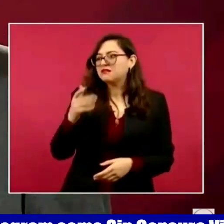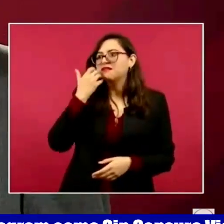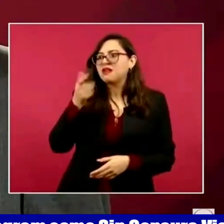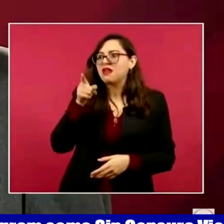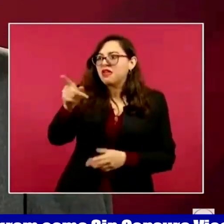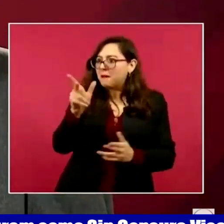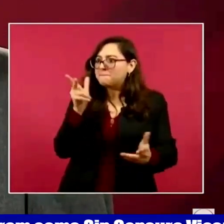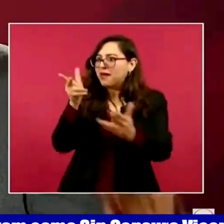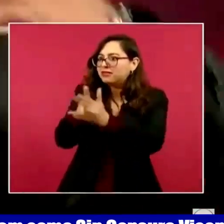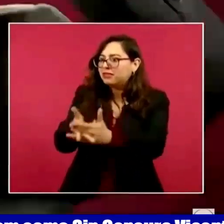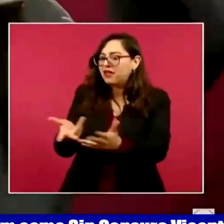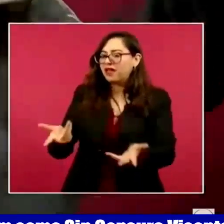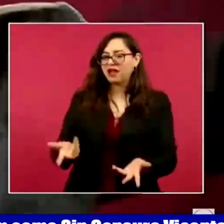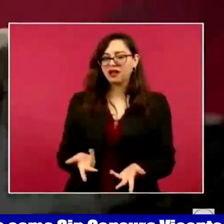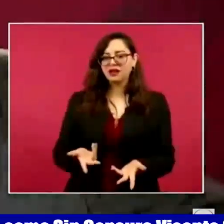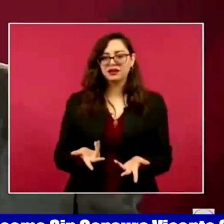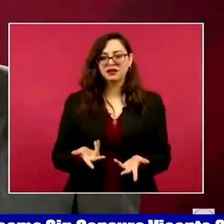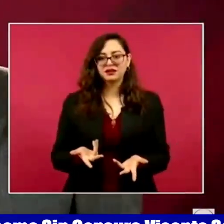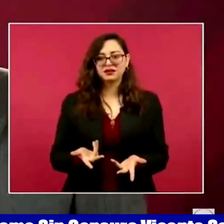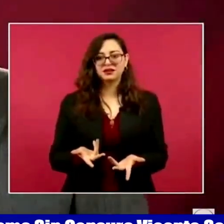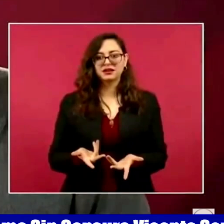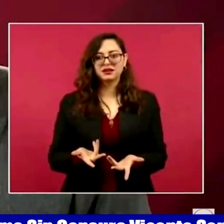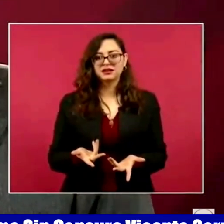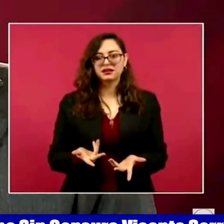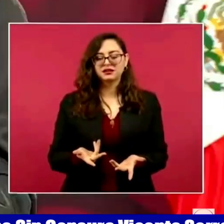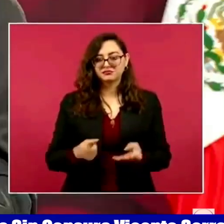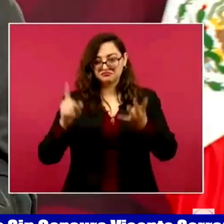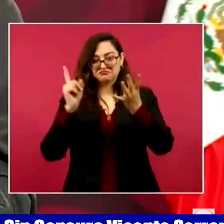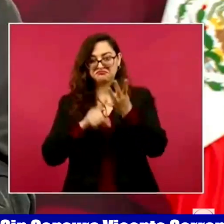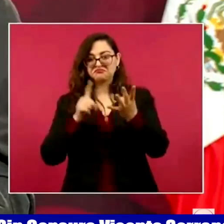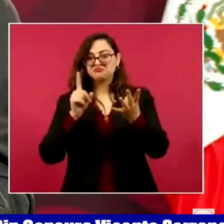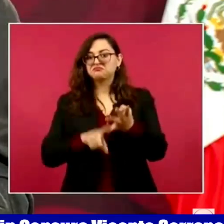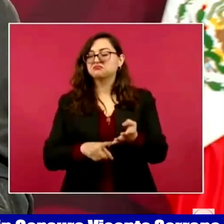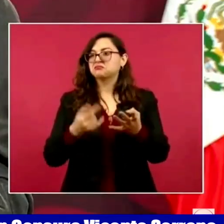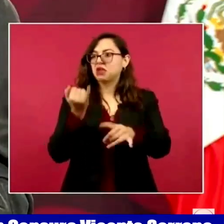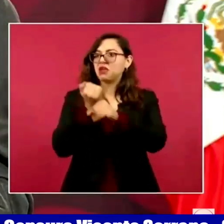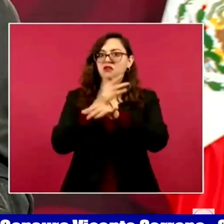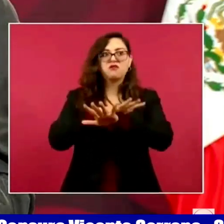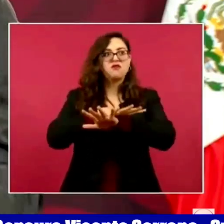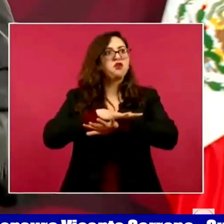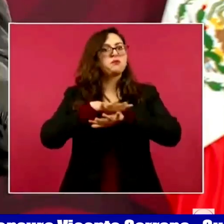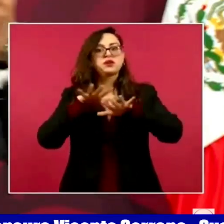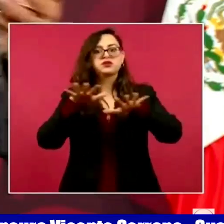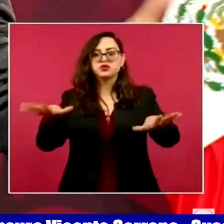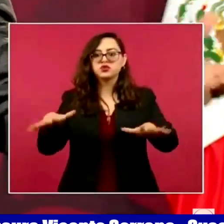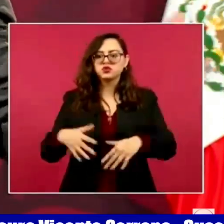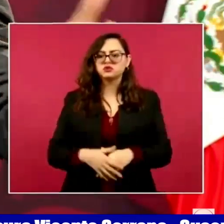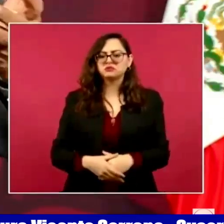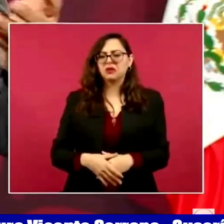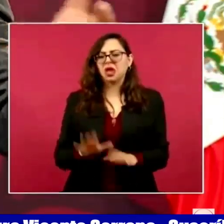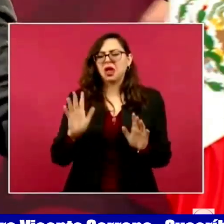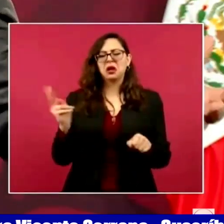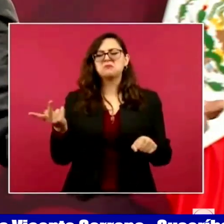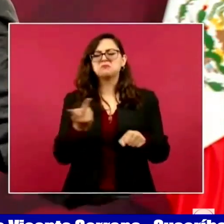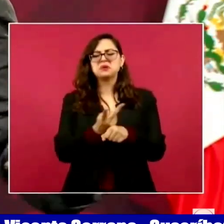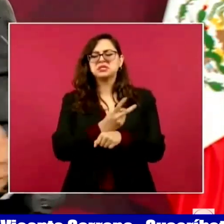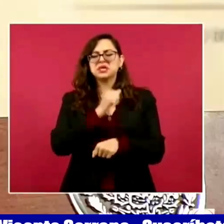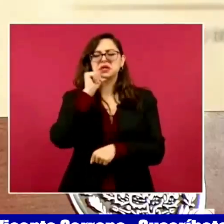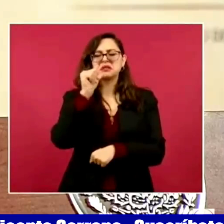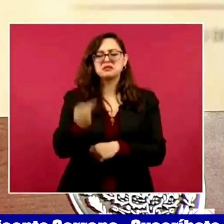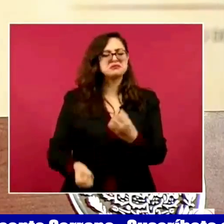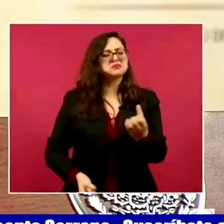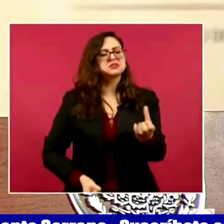feminicidio, además es un asunto público, ¿Se va a dejar así, en libertad?